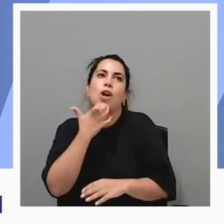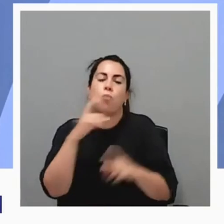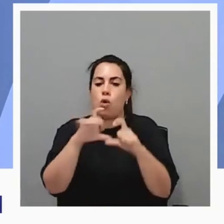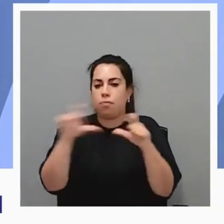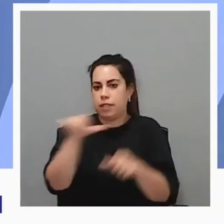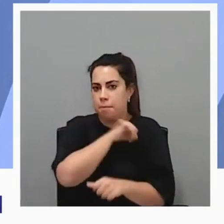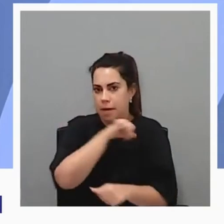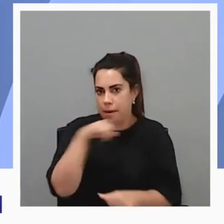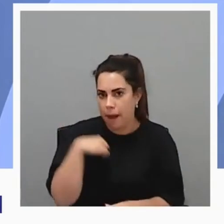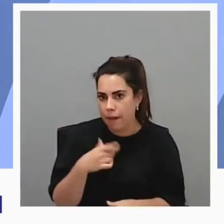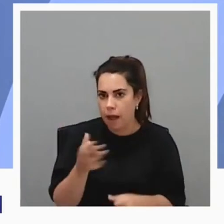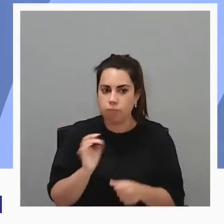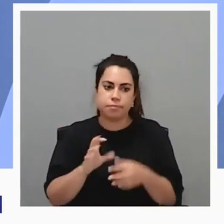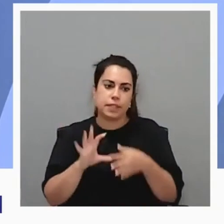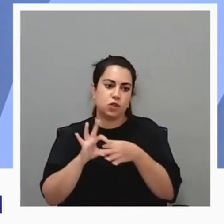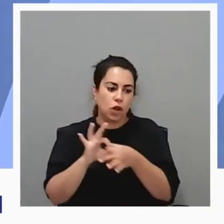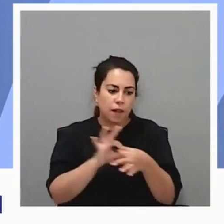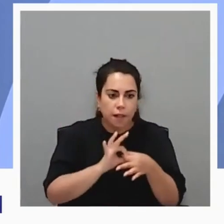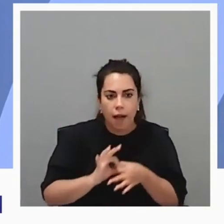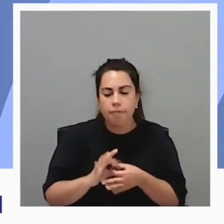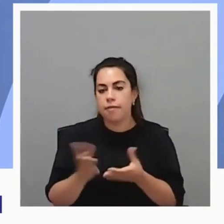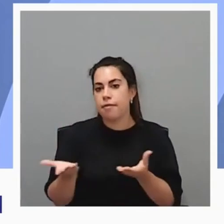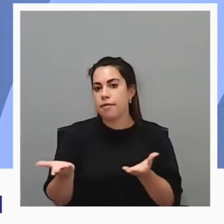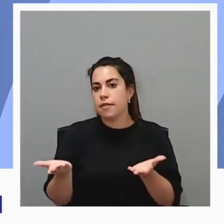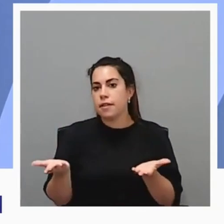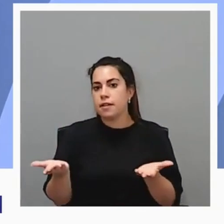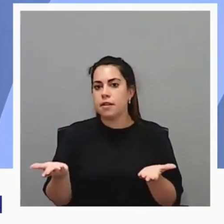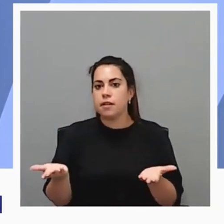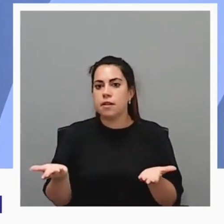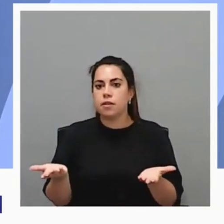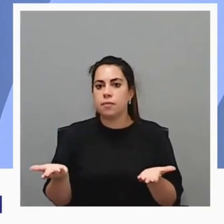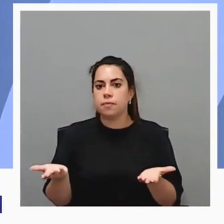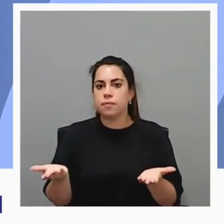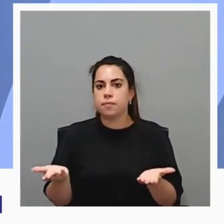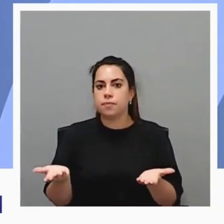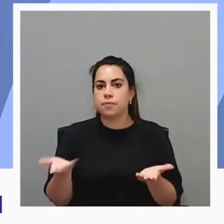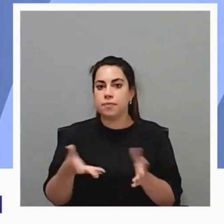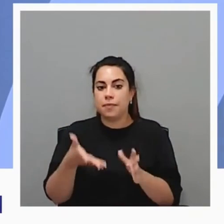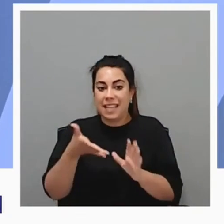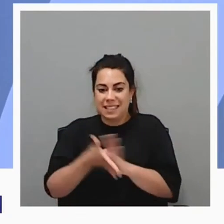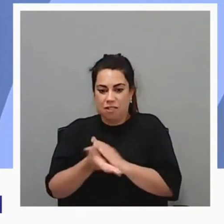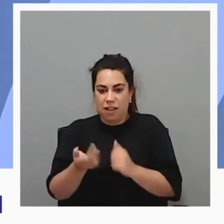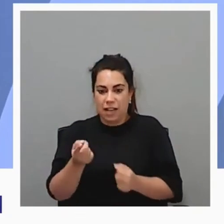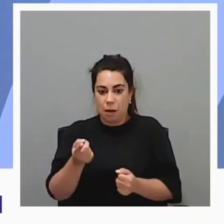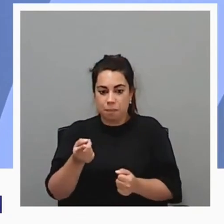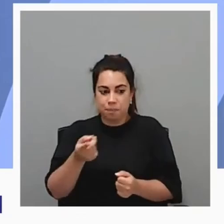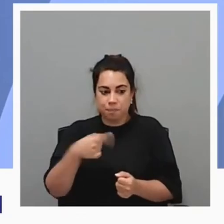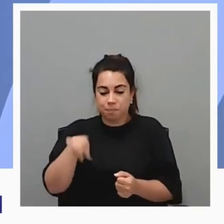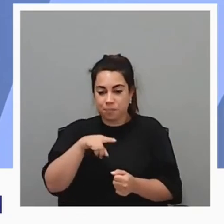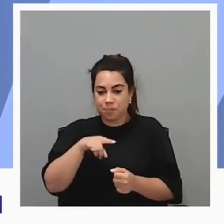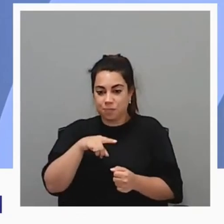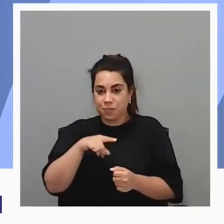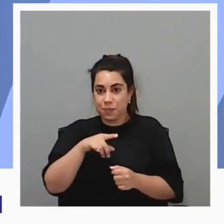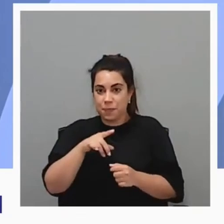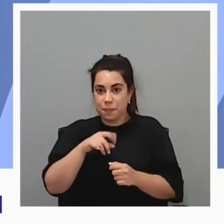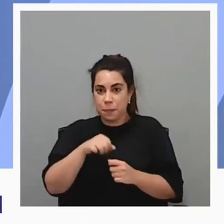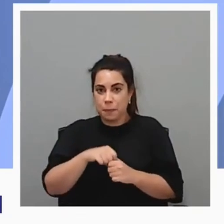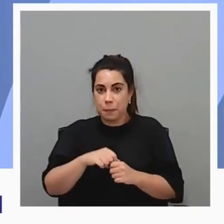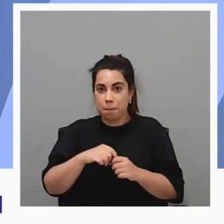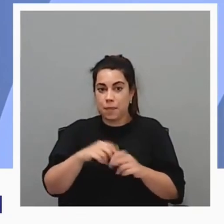o acción privada, no resuelven los problemas de la